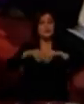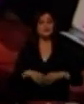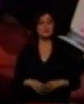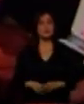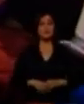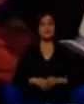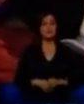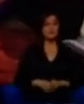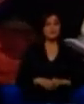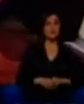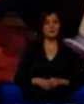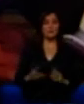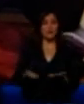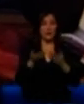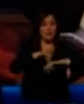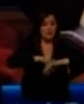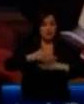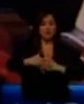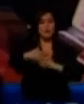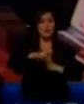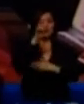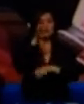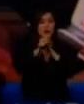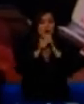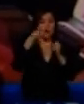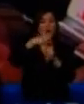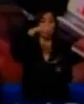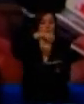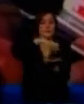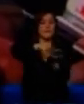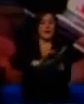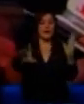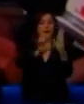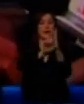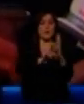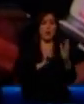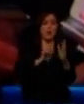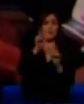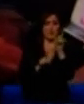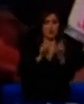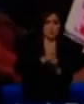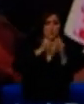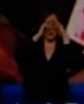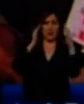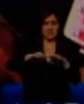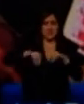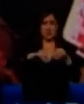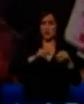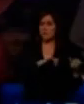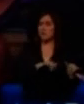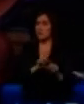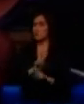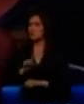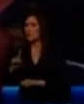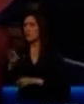Haciendo los catastros, se les está otorgando el plazo de un año a partir de la vigencia de ley para que acudan a los municipios y que actualicen sus valores